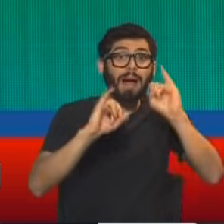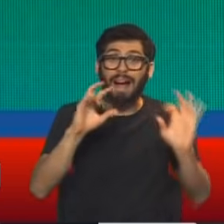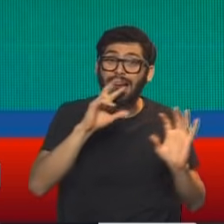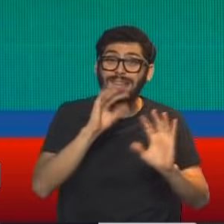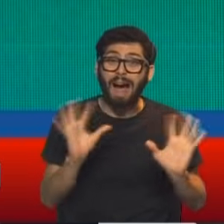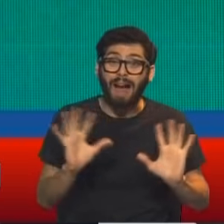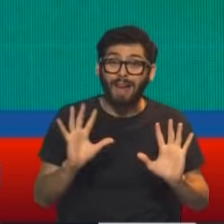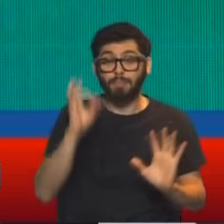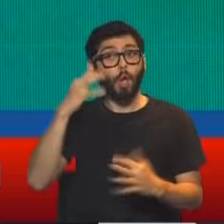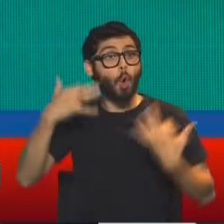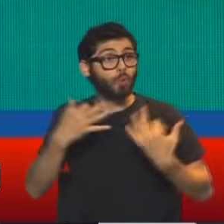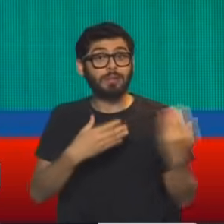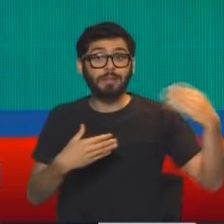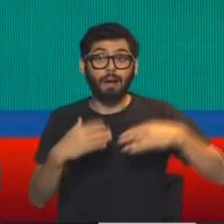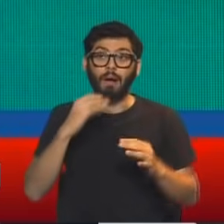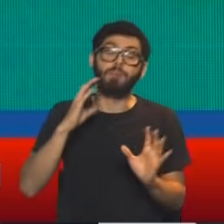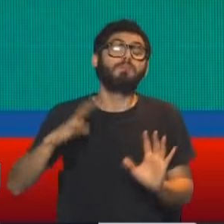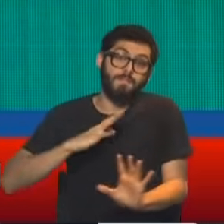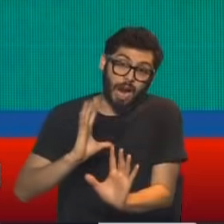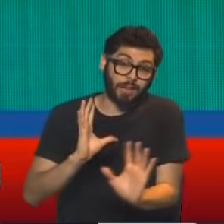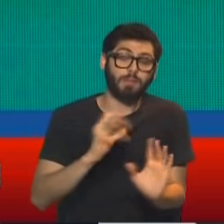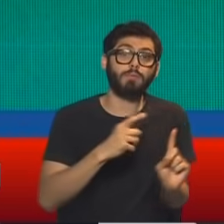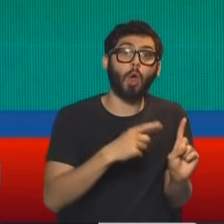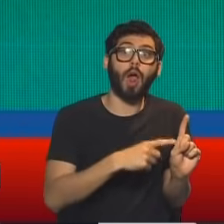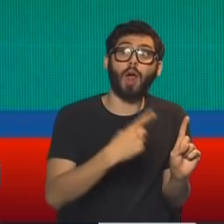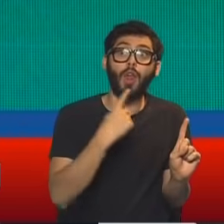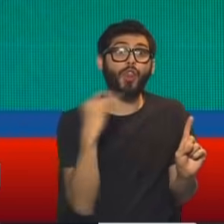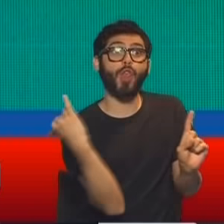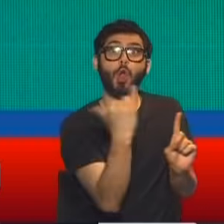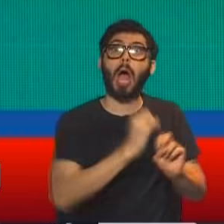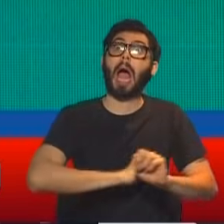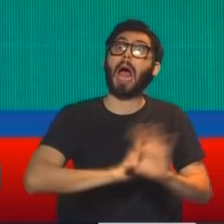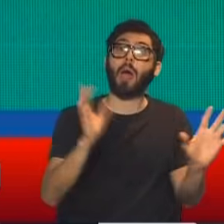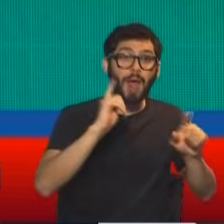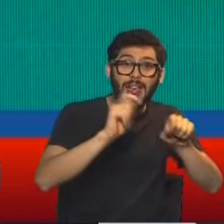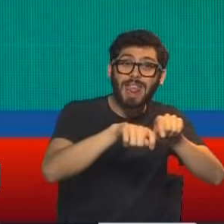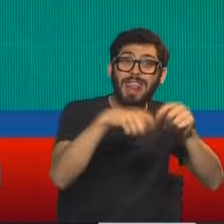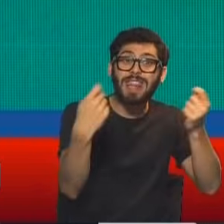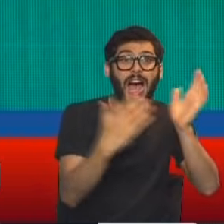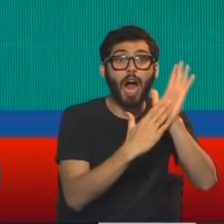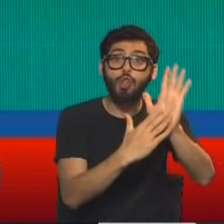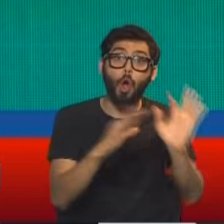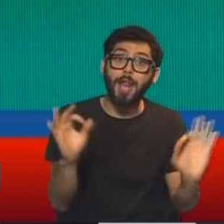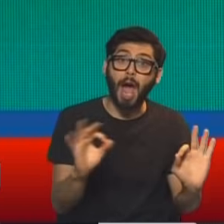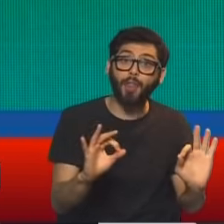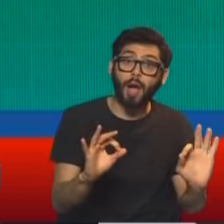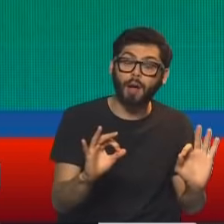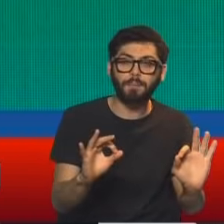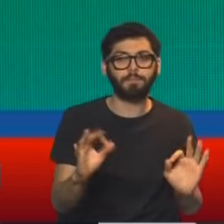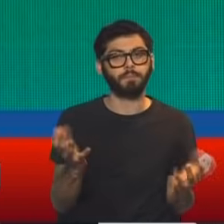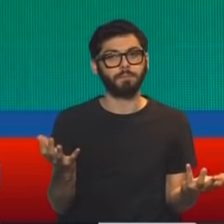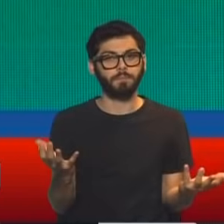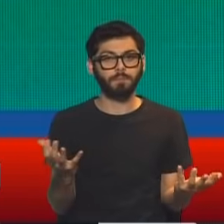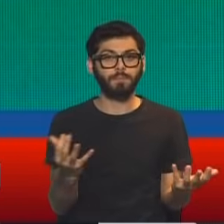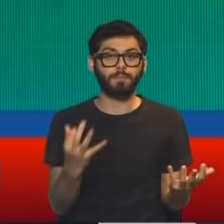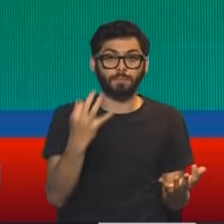explicación en la justicia todavía, y que justamente denuncias tan graves no han sido tapa de los diarios, creo, como ocurrió en este caso. No me estoy refiriendo a